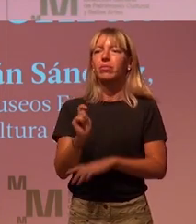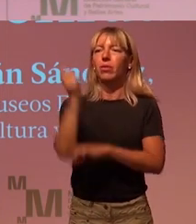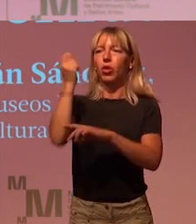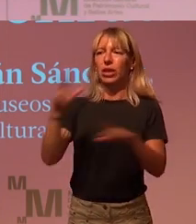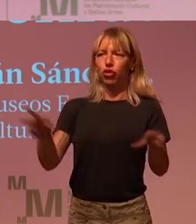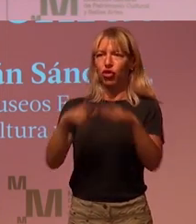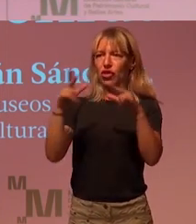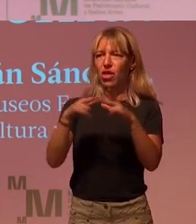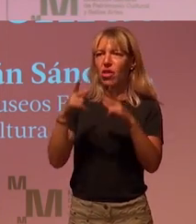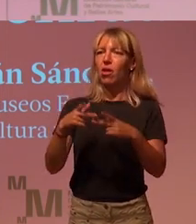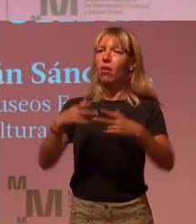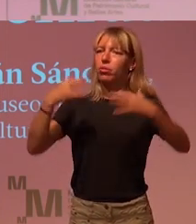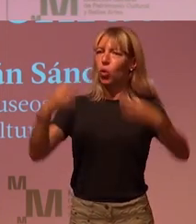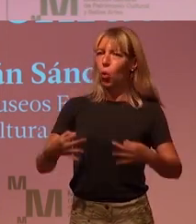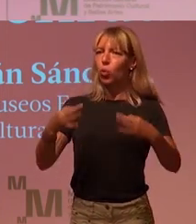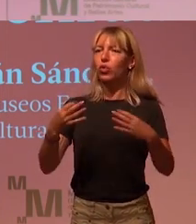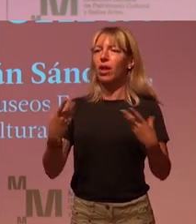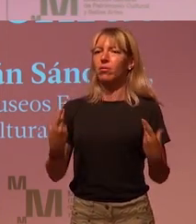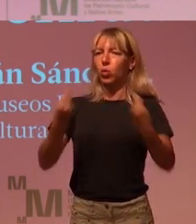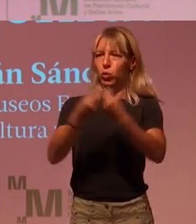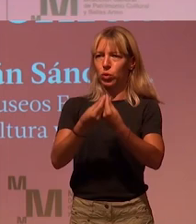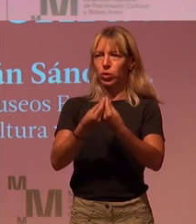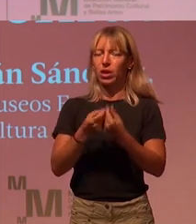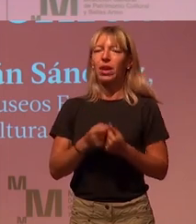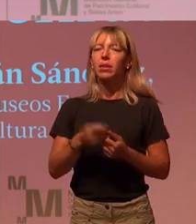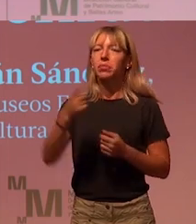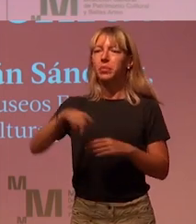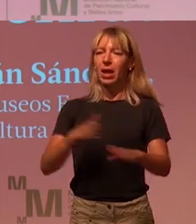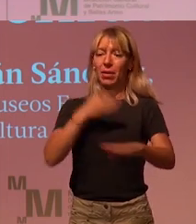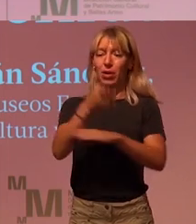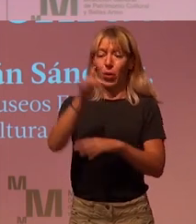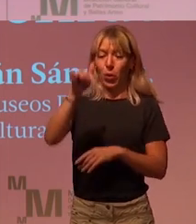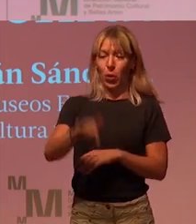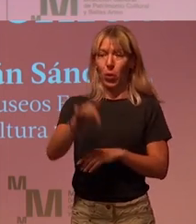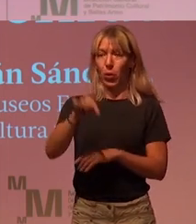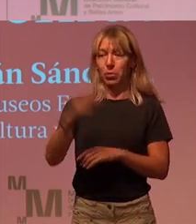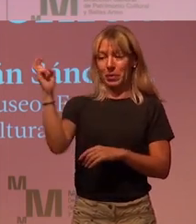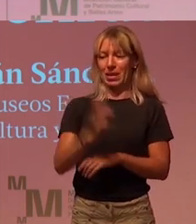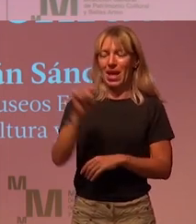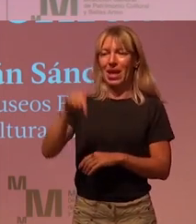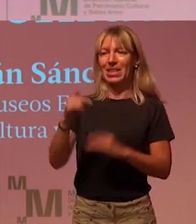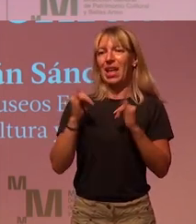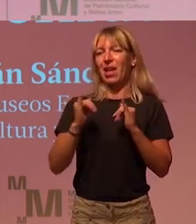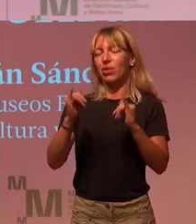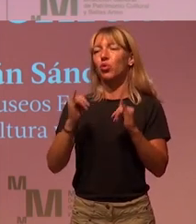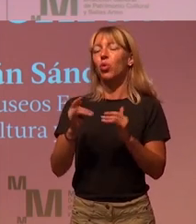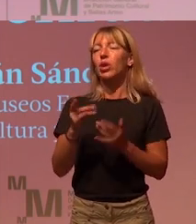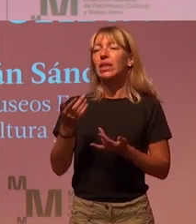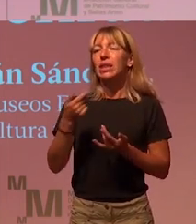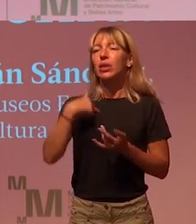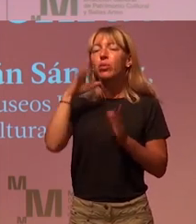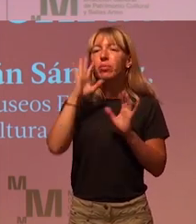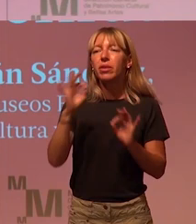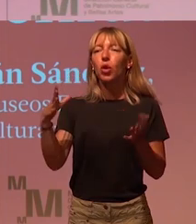una sociedad más justa y más cohesionada y que habéis asistido hoy a este acto. Y yo creo